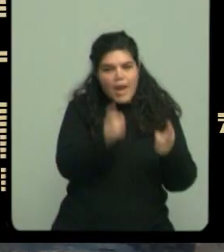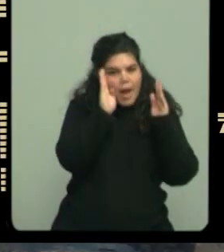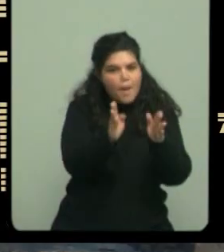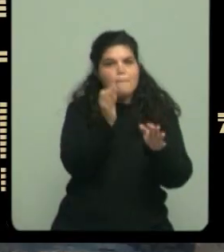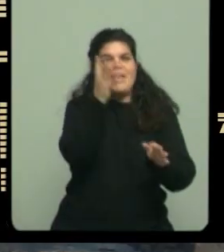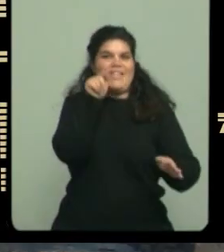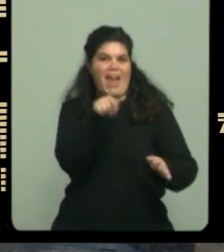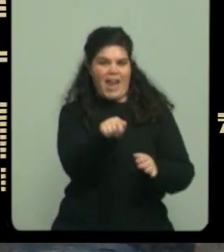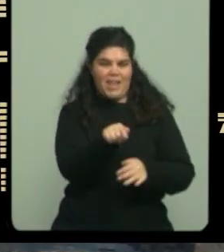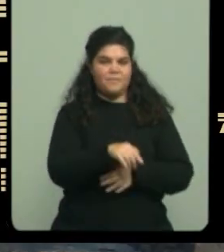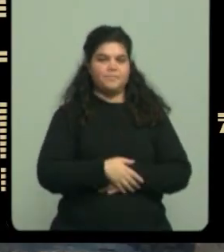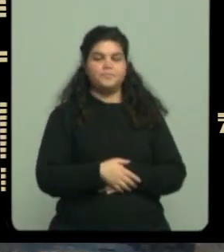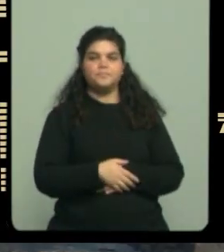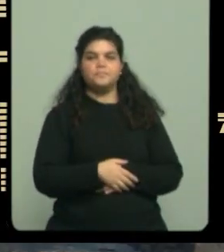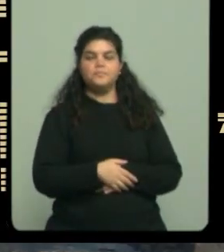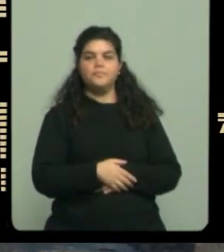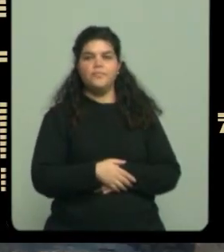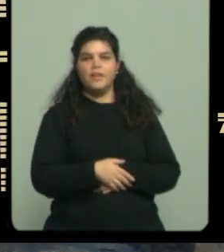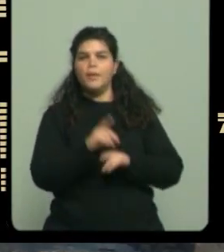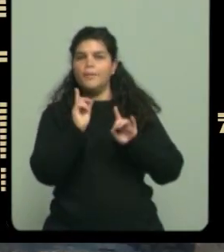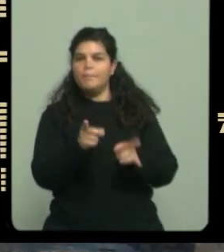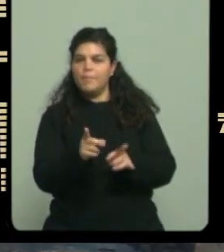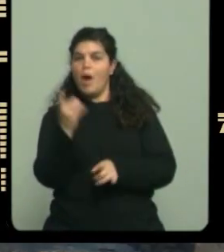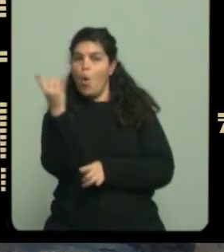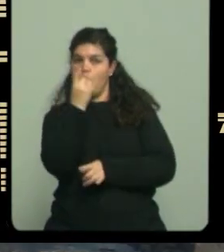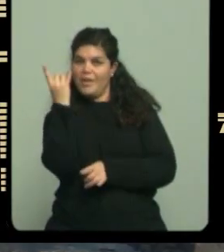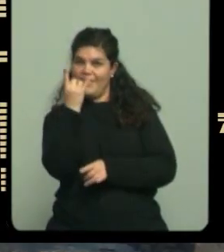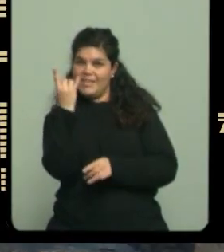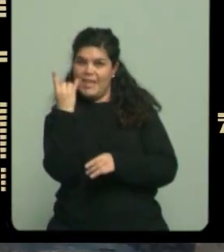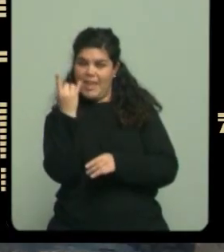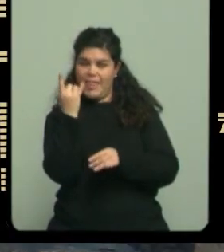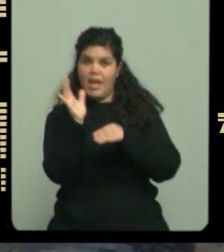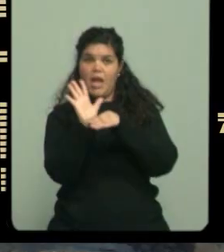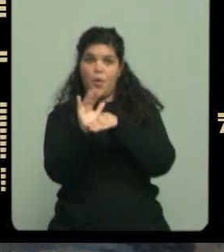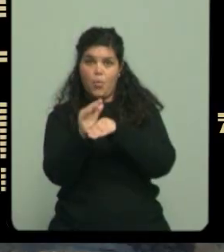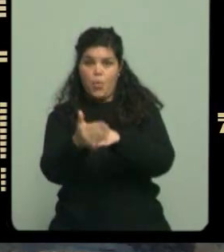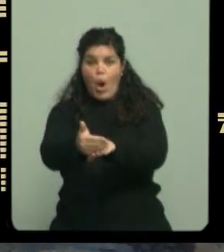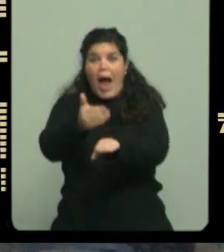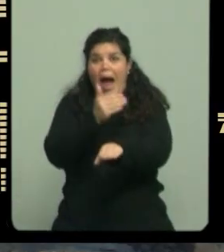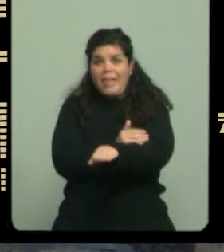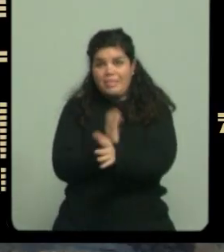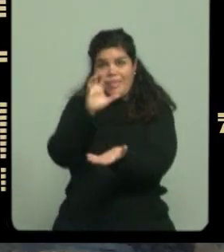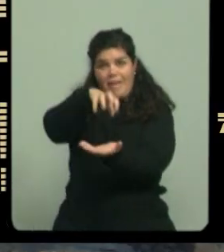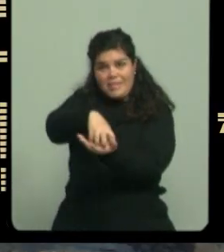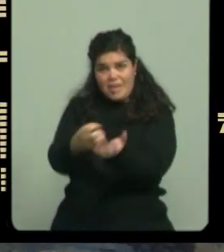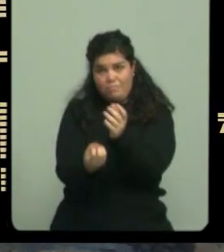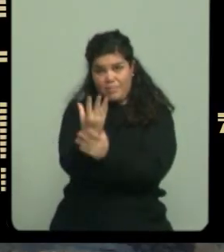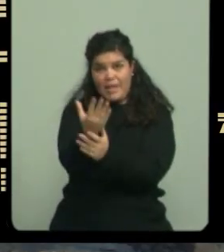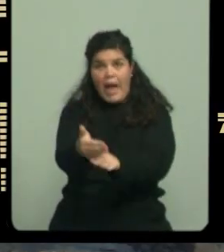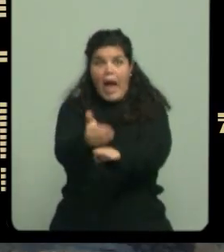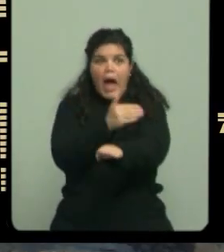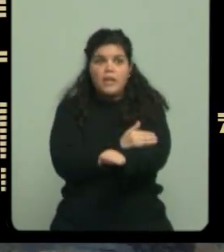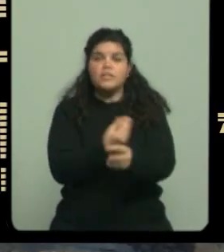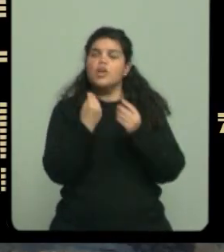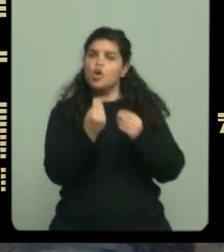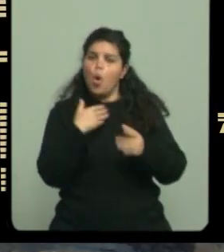las maneras en que ha ido actuando la universidad frente a otros casos antes de que existiera la dirección, ¿entienden que eso, el impacto es directo, que